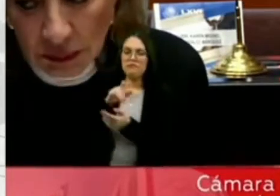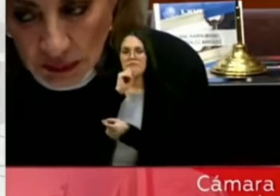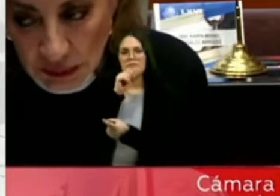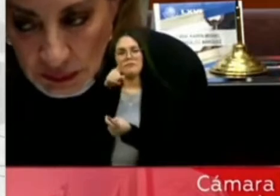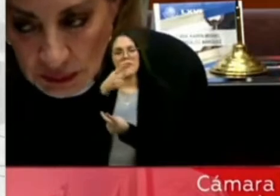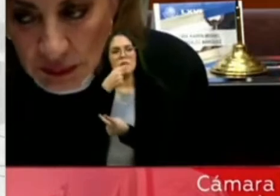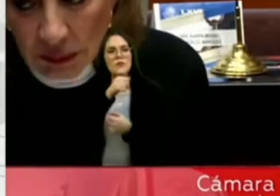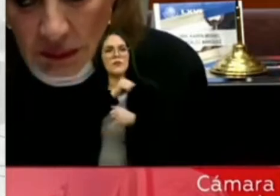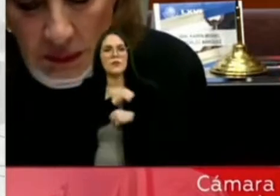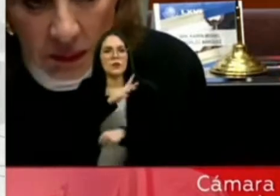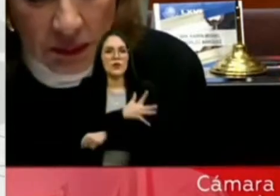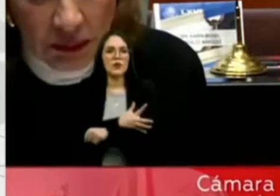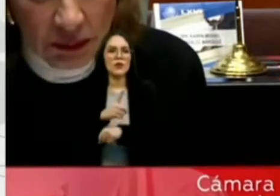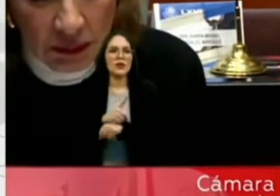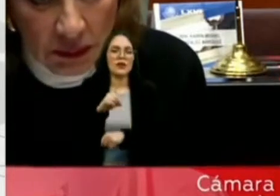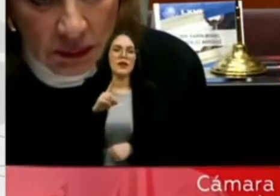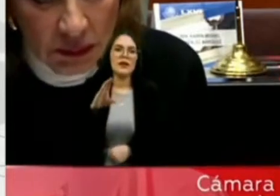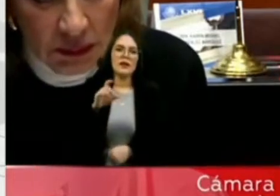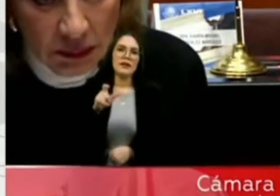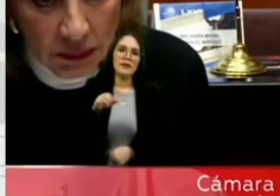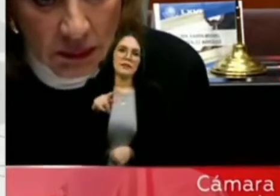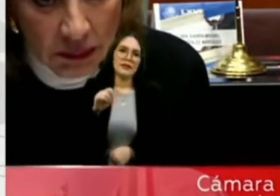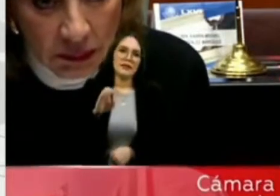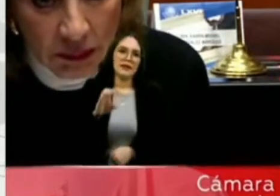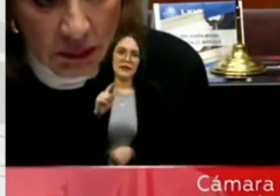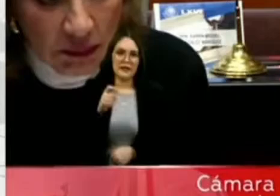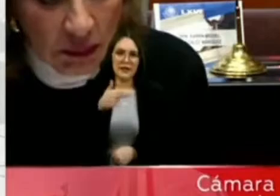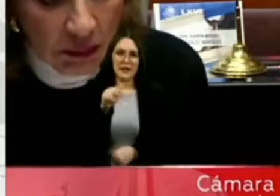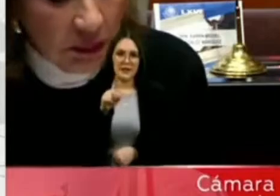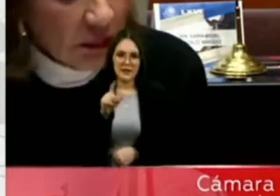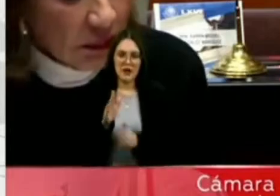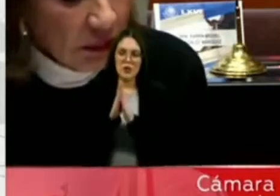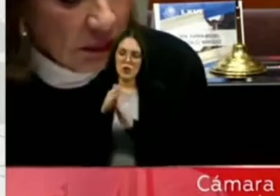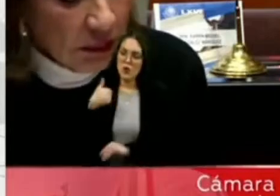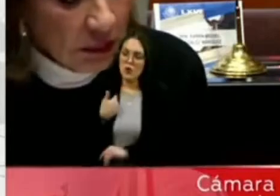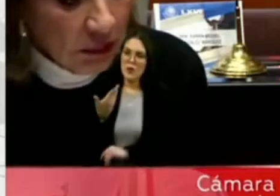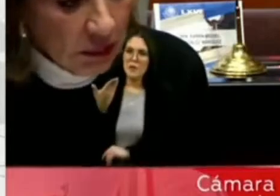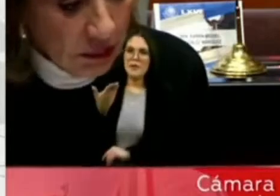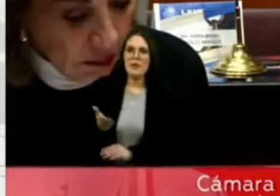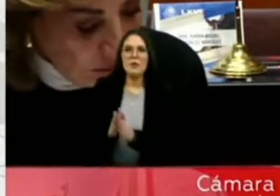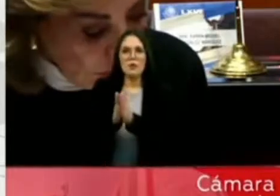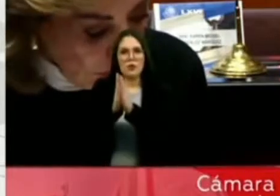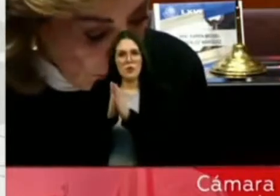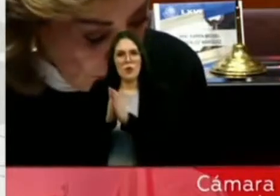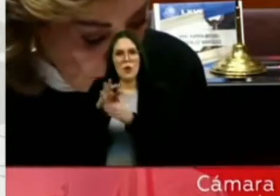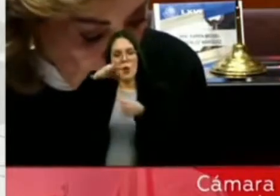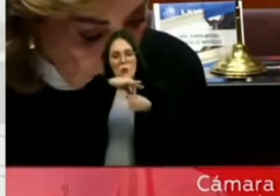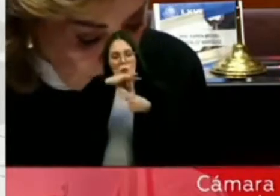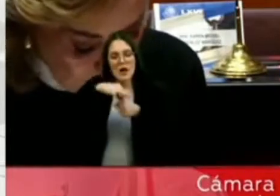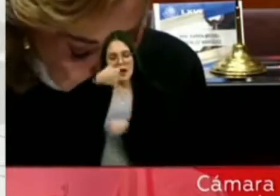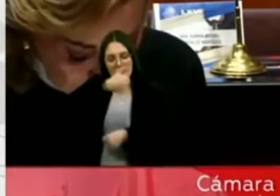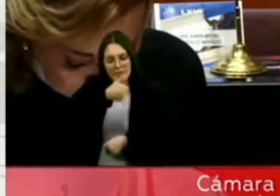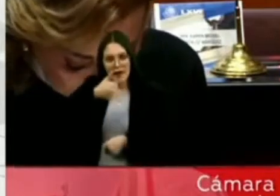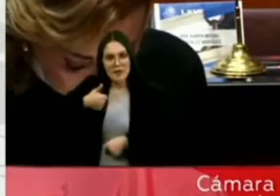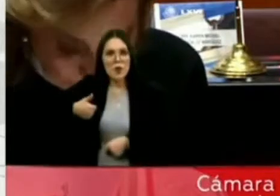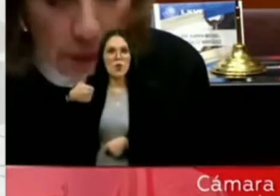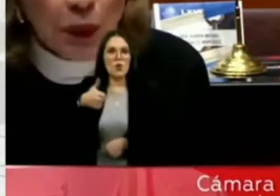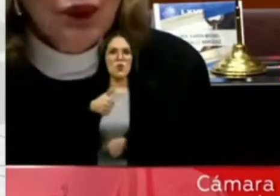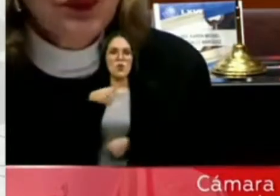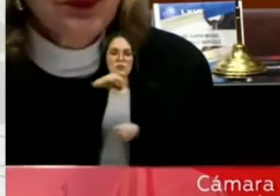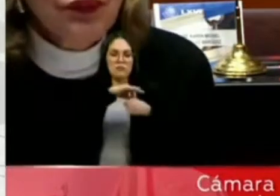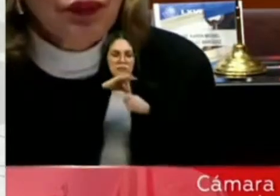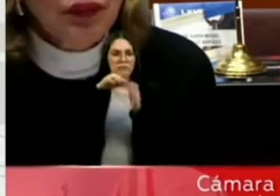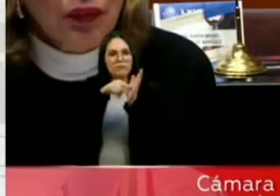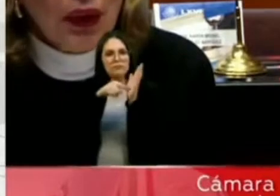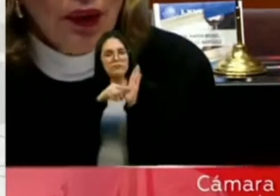coordinador, amigo Clemente Castañeda. Le solicito respetuosamente votación nominal y habemos más de